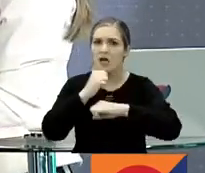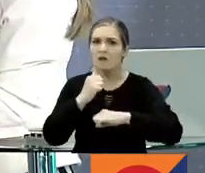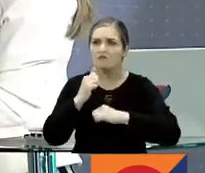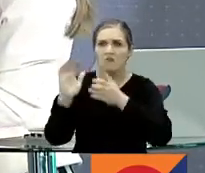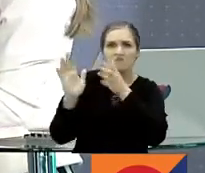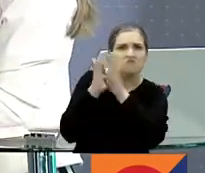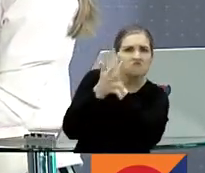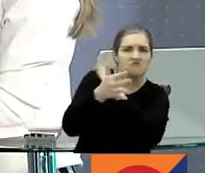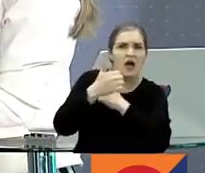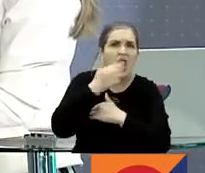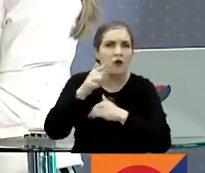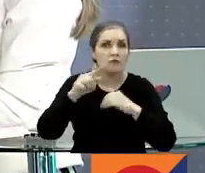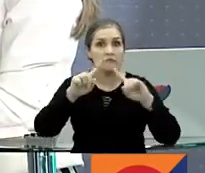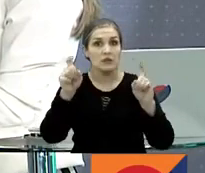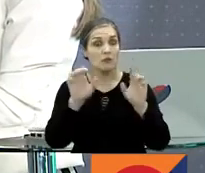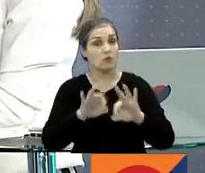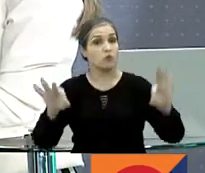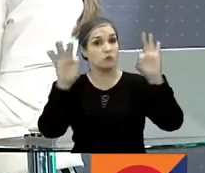importante tema?